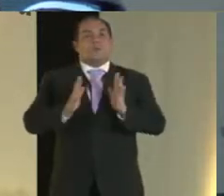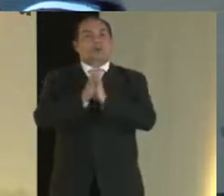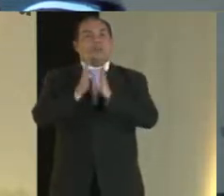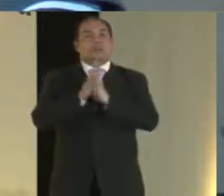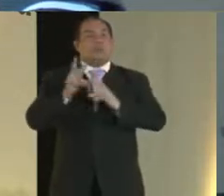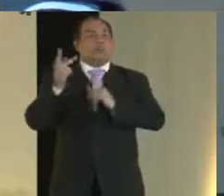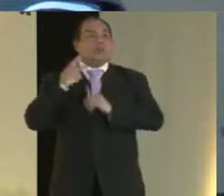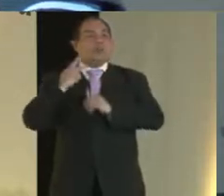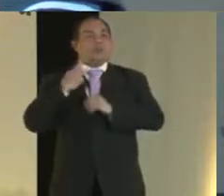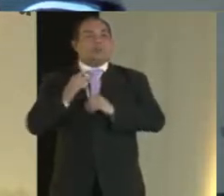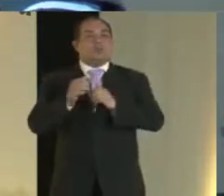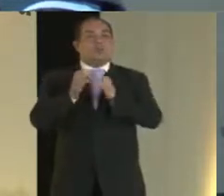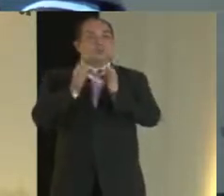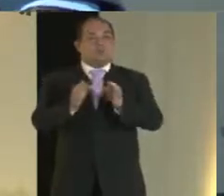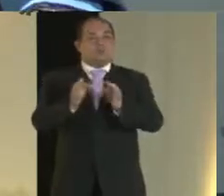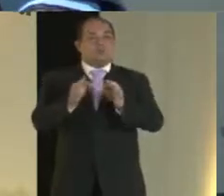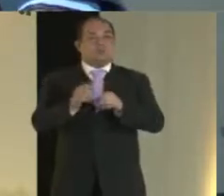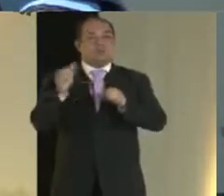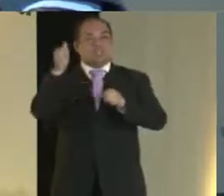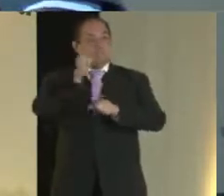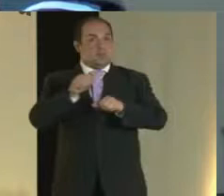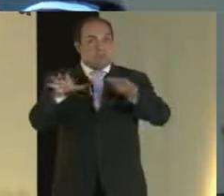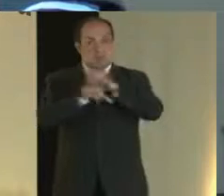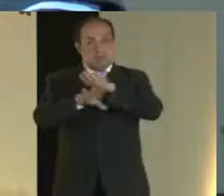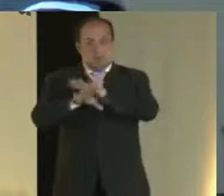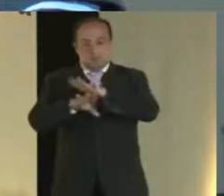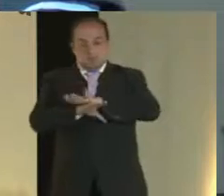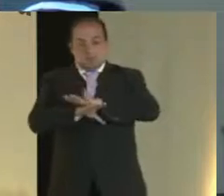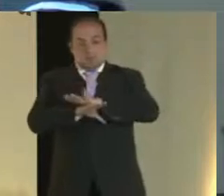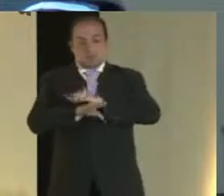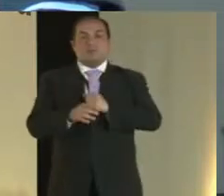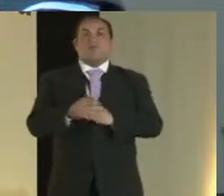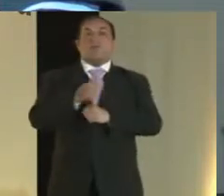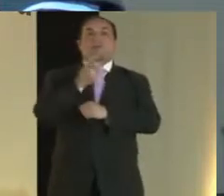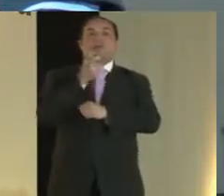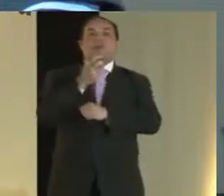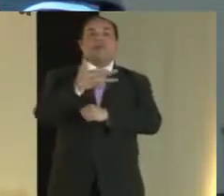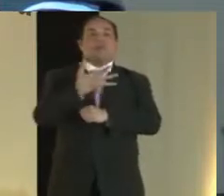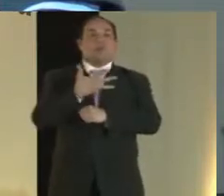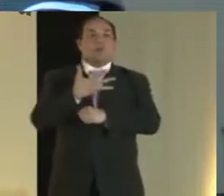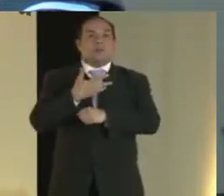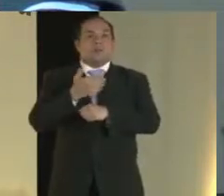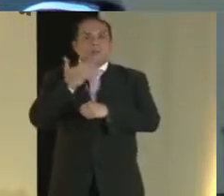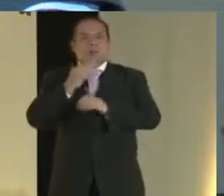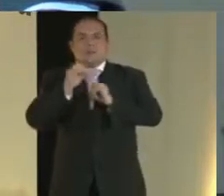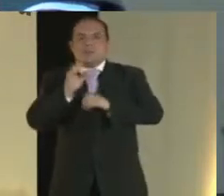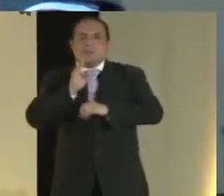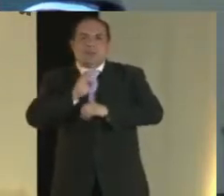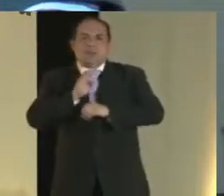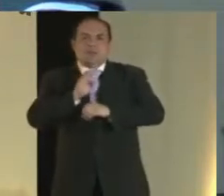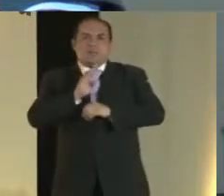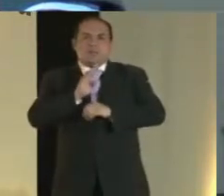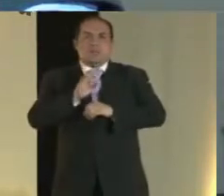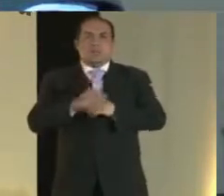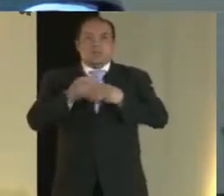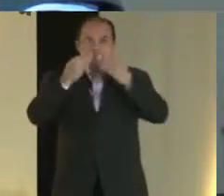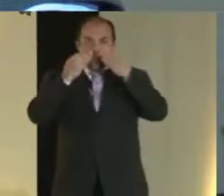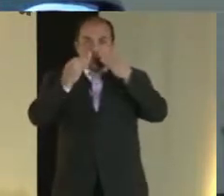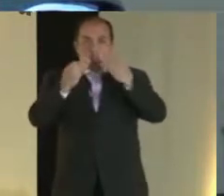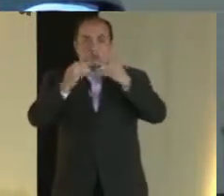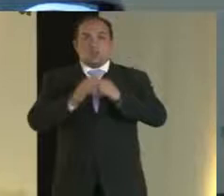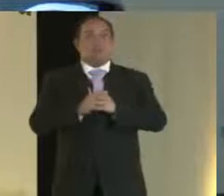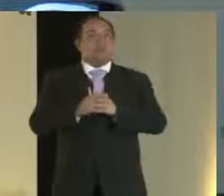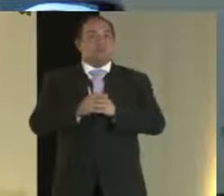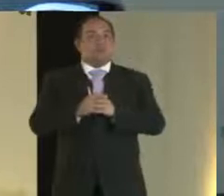Siempre cambian y han cambiado y cambiarán. Son y han sido, para bien y para mal, protagonistas de la realidad que les ha